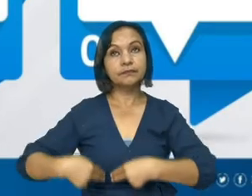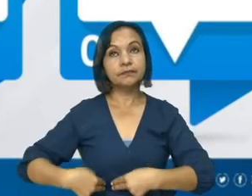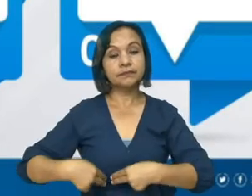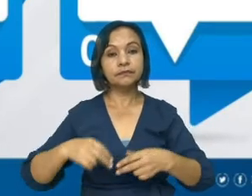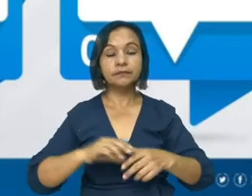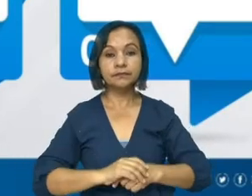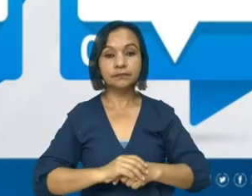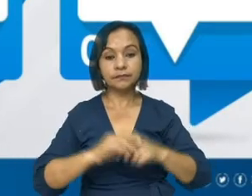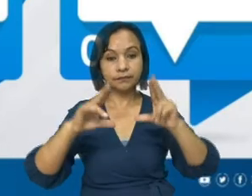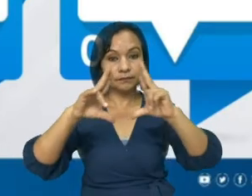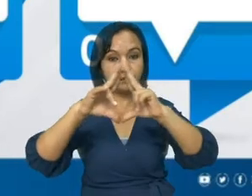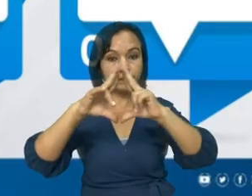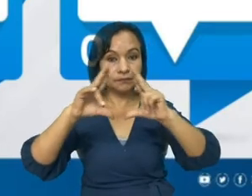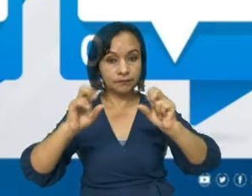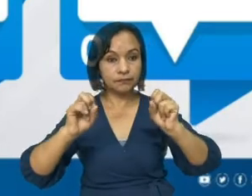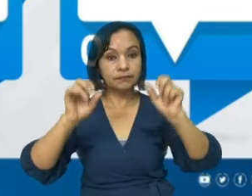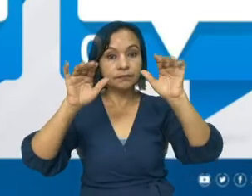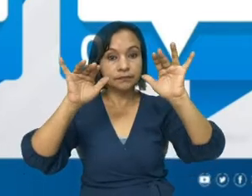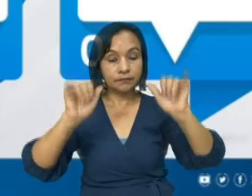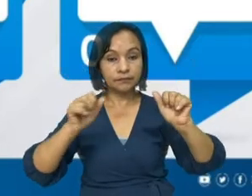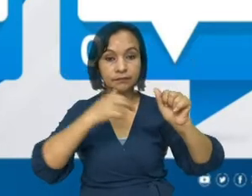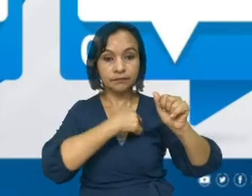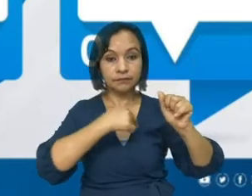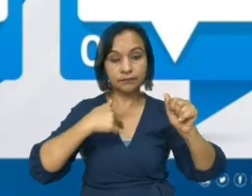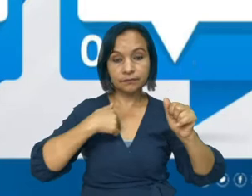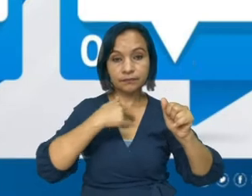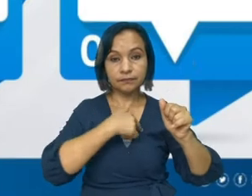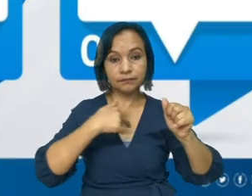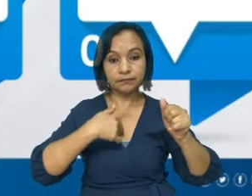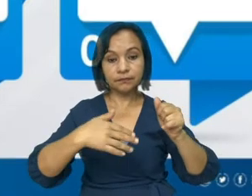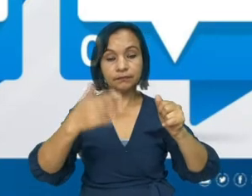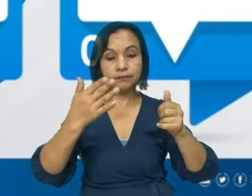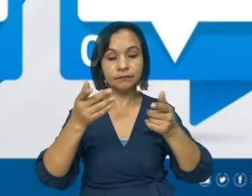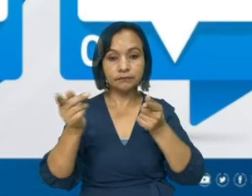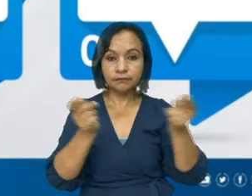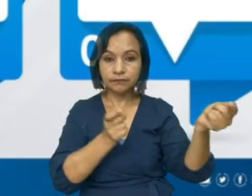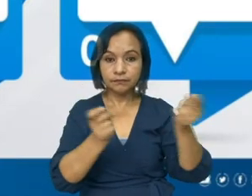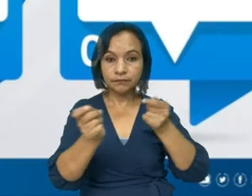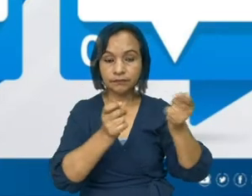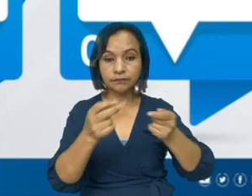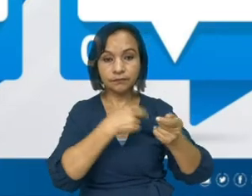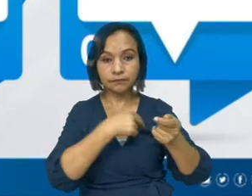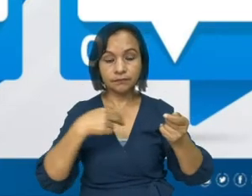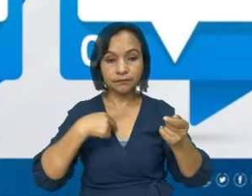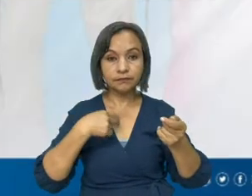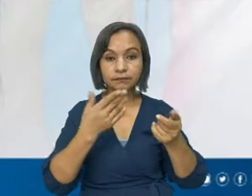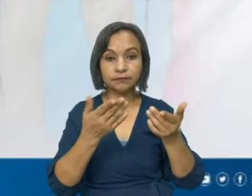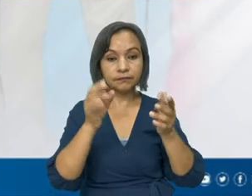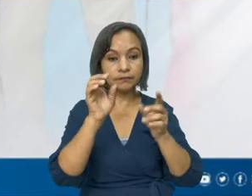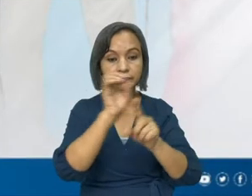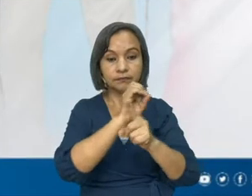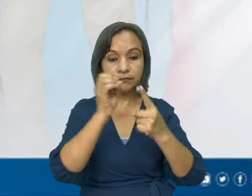caso de Nicaragua, nosotros estamos siendo incluso monitoreados, por decirlo así, sí, es decir, por